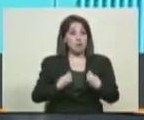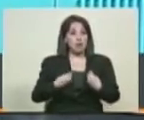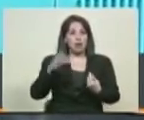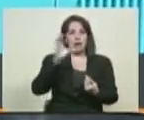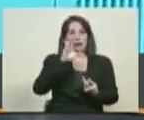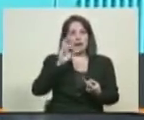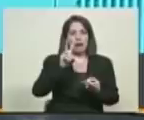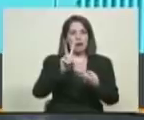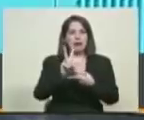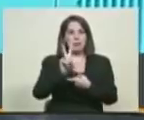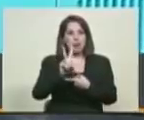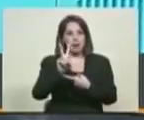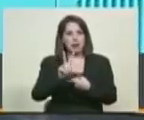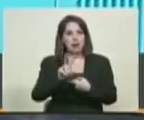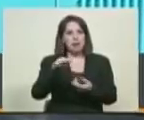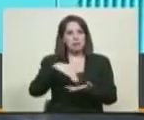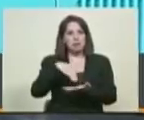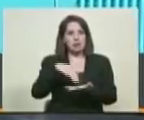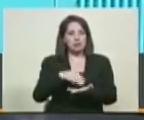Con una gran